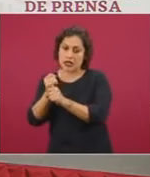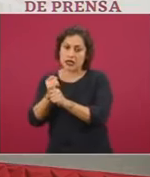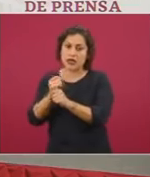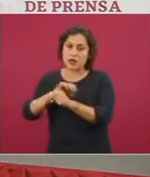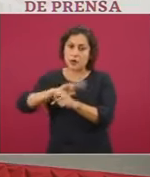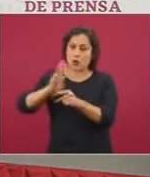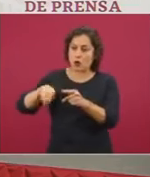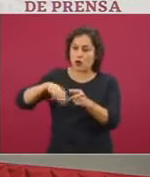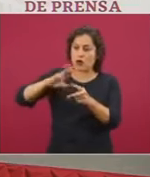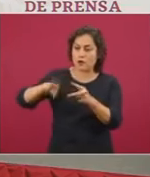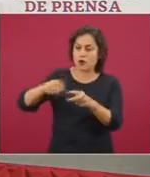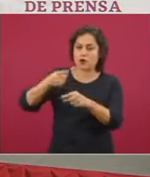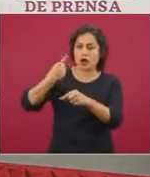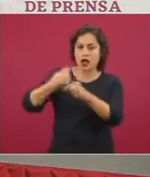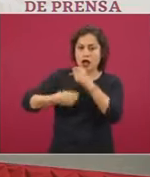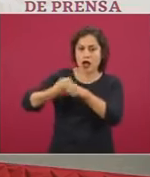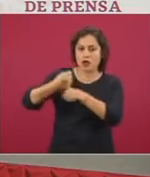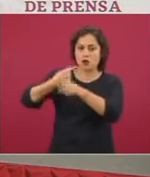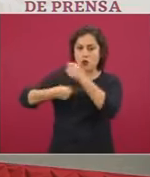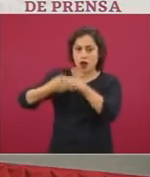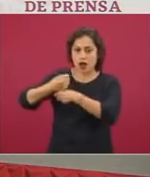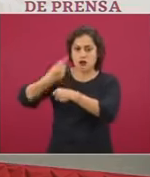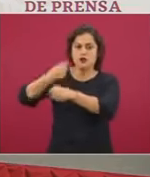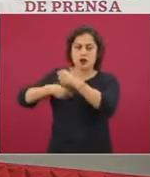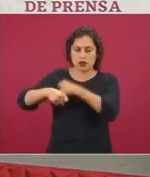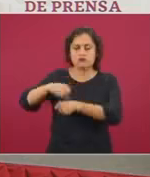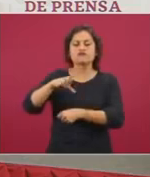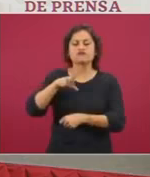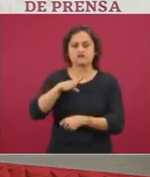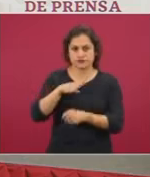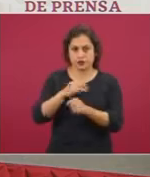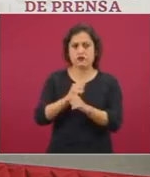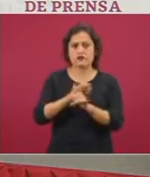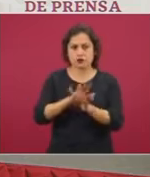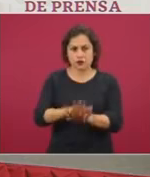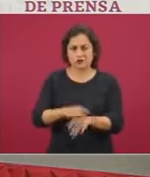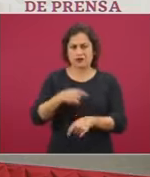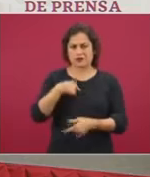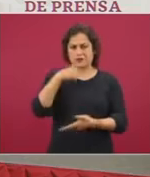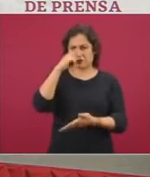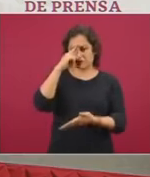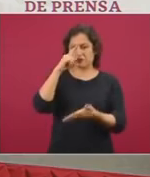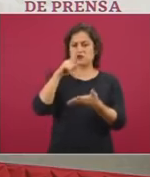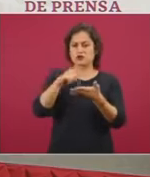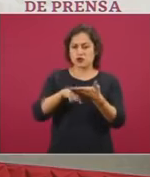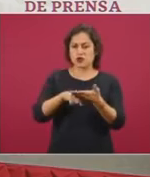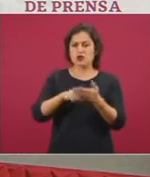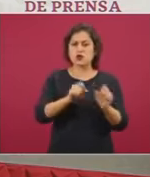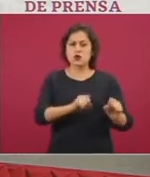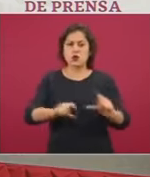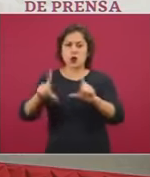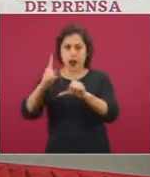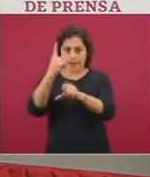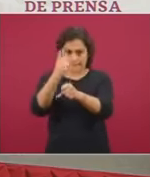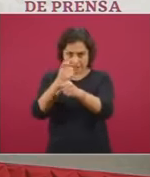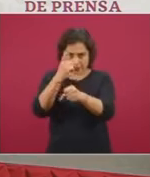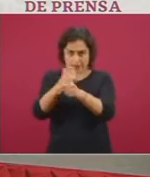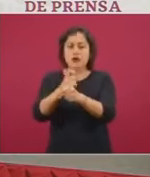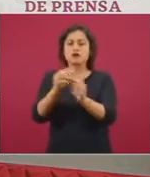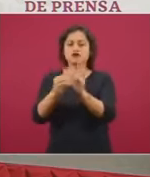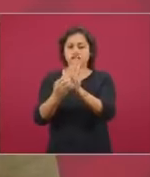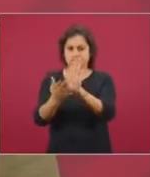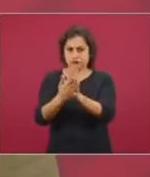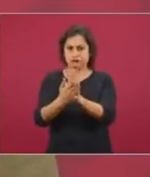años previos, ¿no? Normalmente, y creo que lo tenemos en el primer boletín, pero con gusto lo podemos